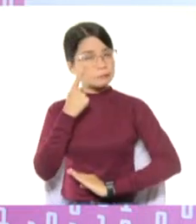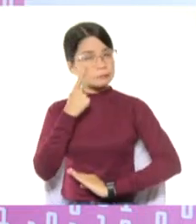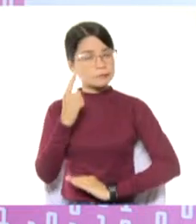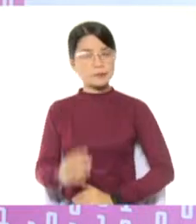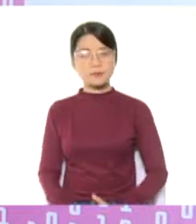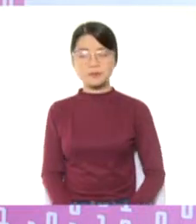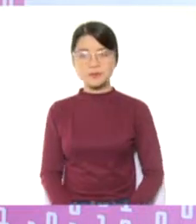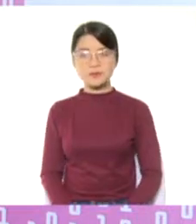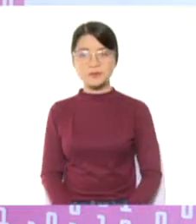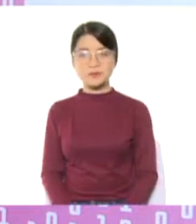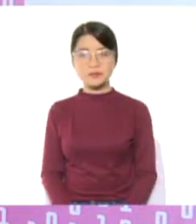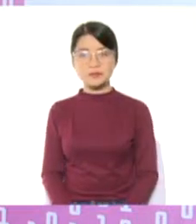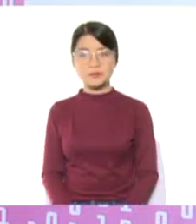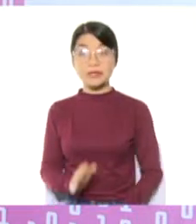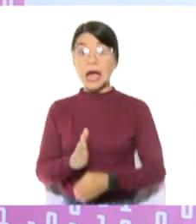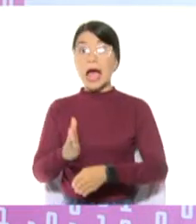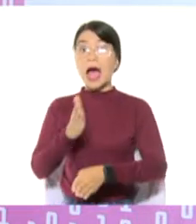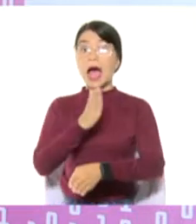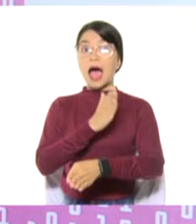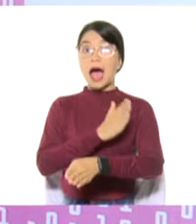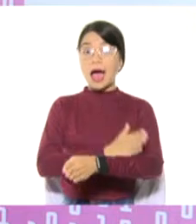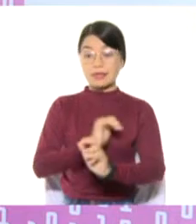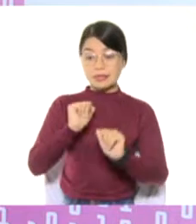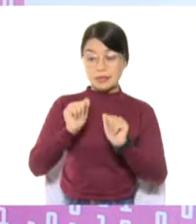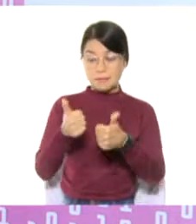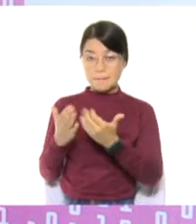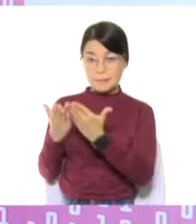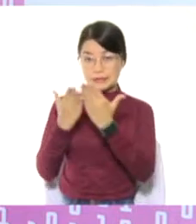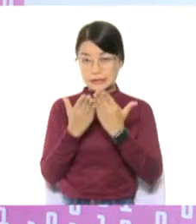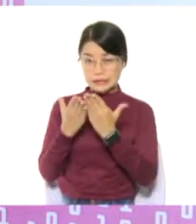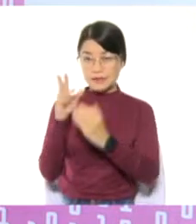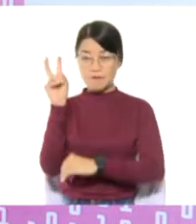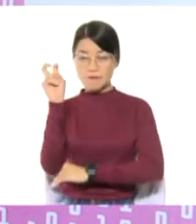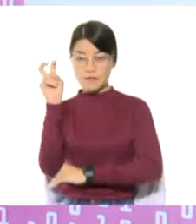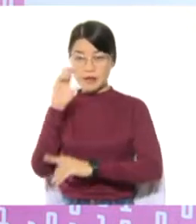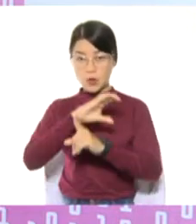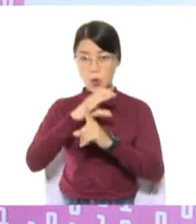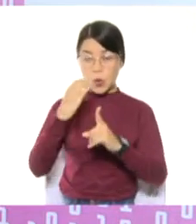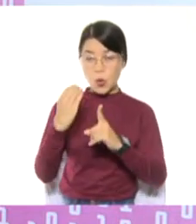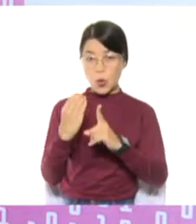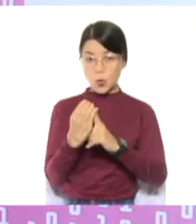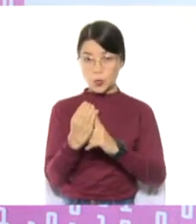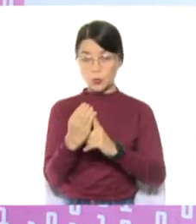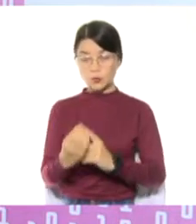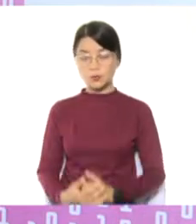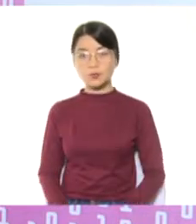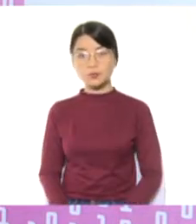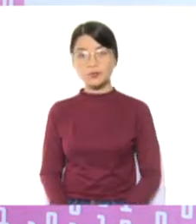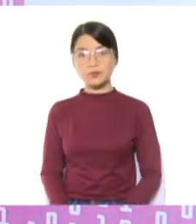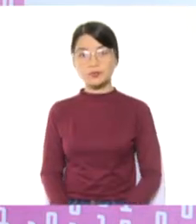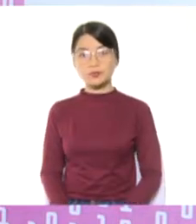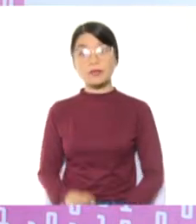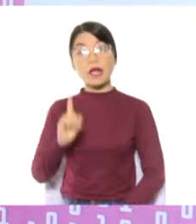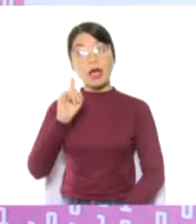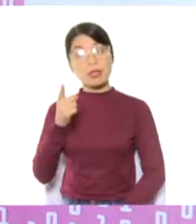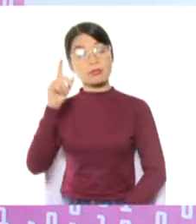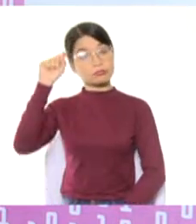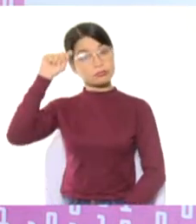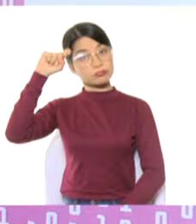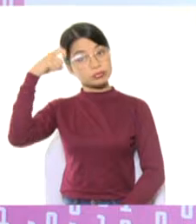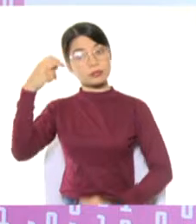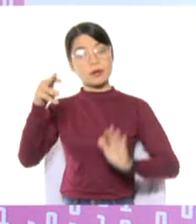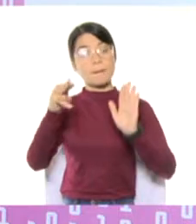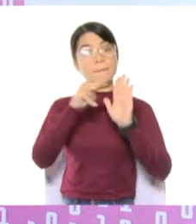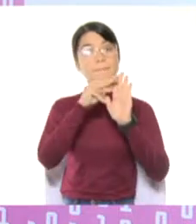Pero antes de continuar con lo que tenemos preparado en este viernes de cultura y recreación, es mi deber recordar las medidas